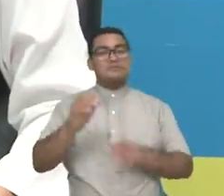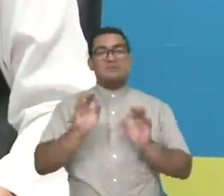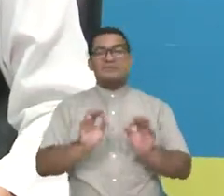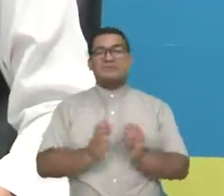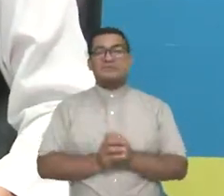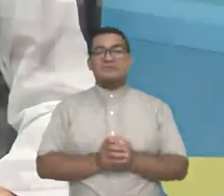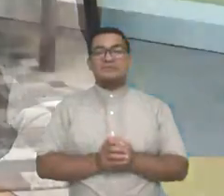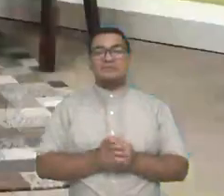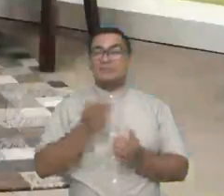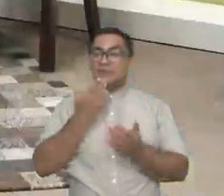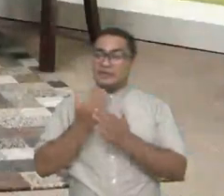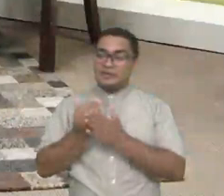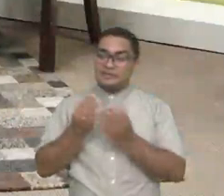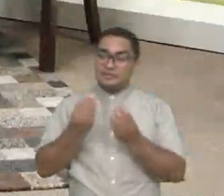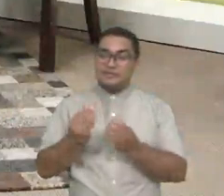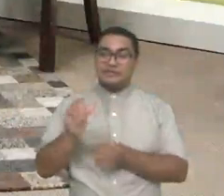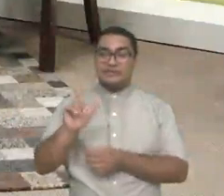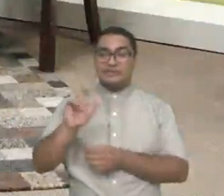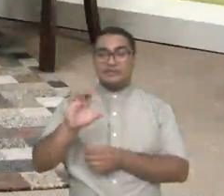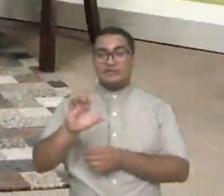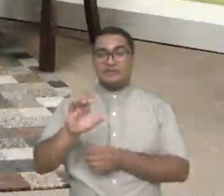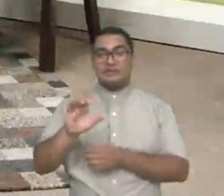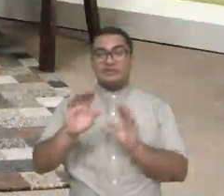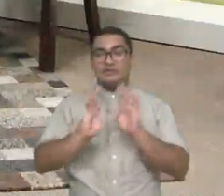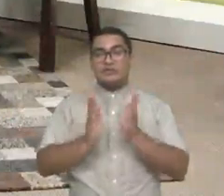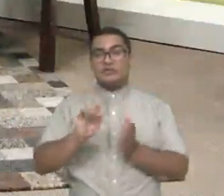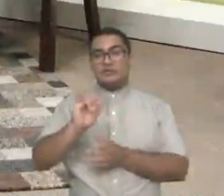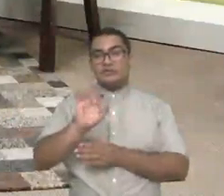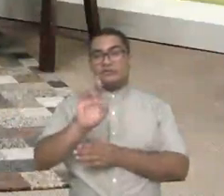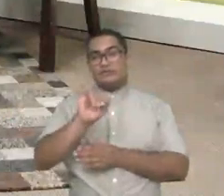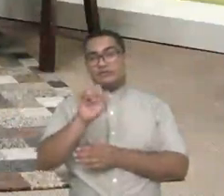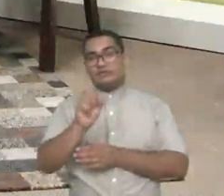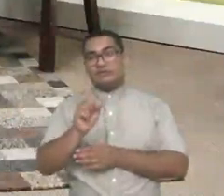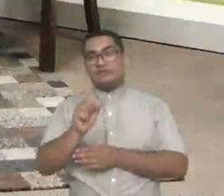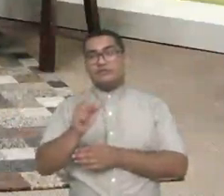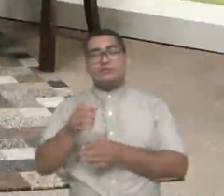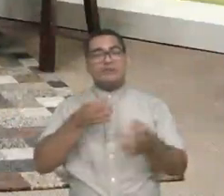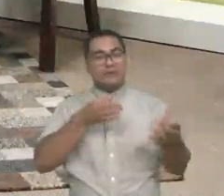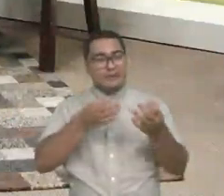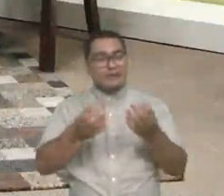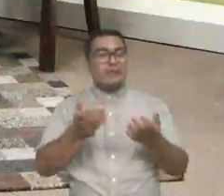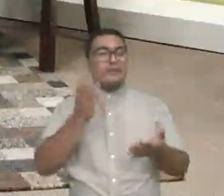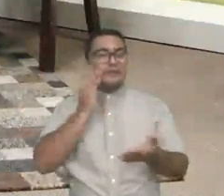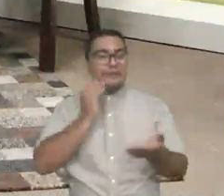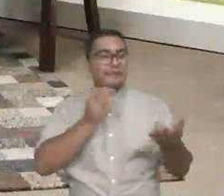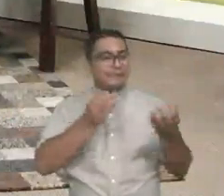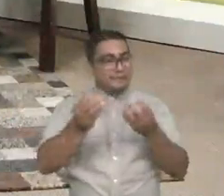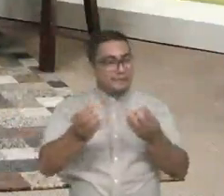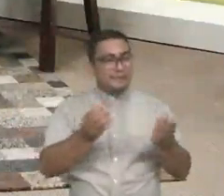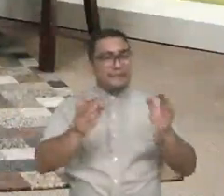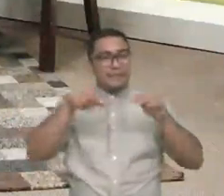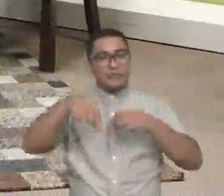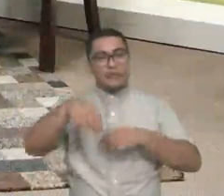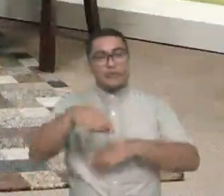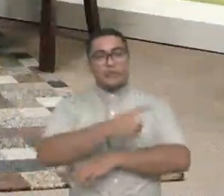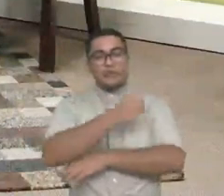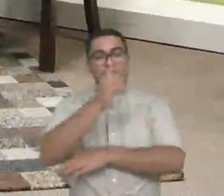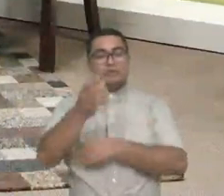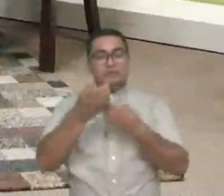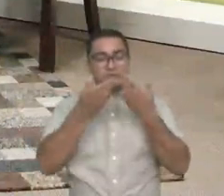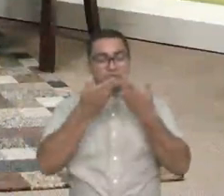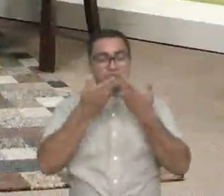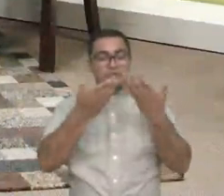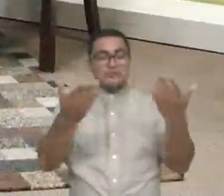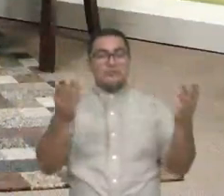Ok. Le agradecemos a la licenciada Ingrid Castro por su valioso conocimiento que nos brindó el día de hoy a toda la población,